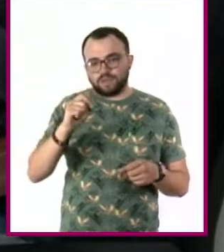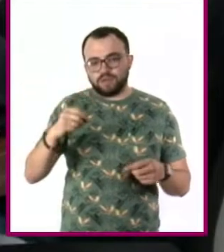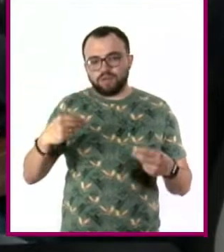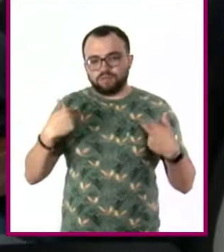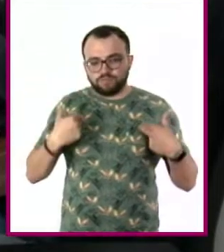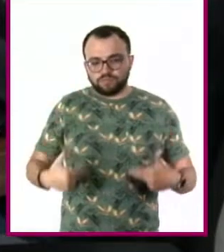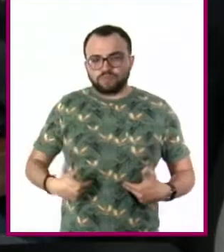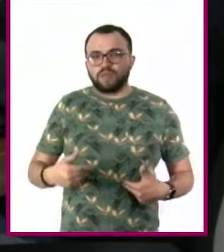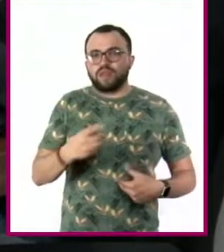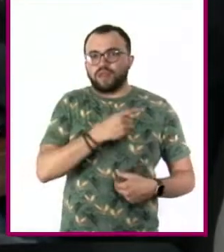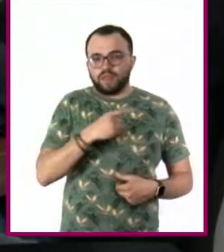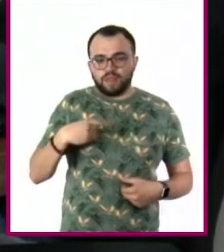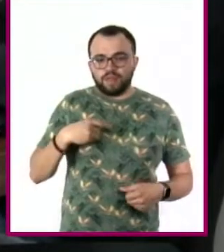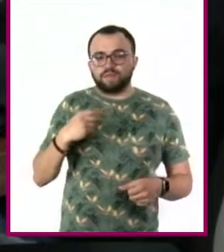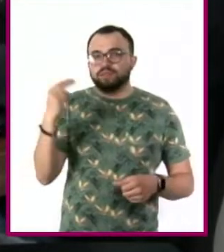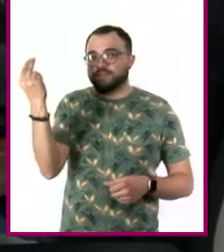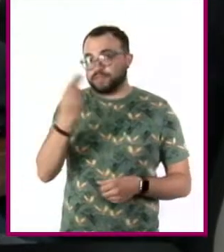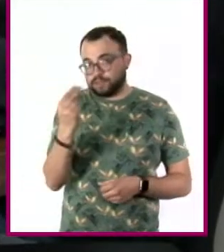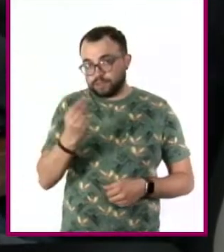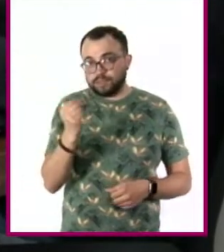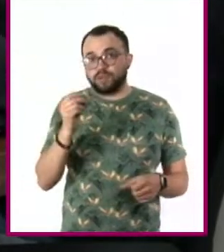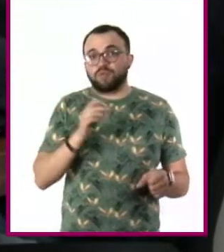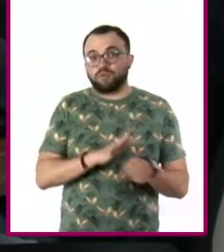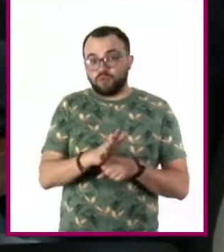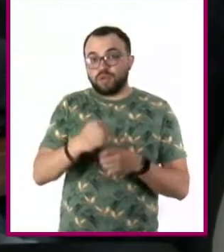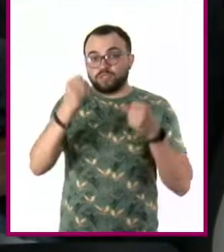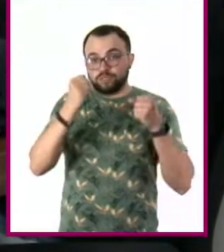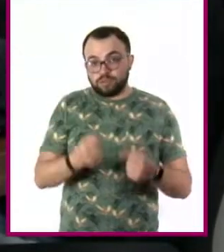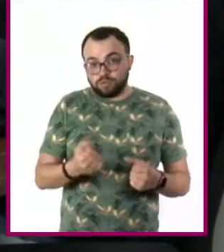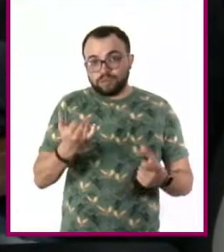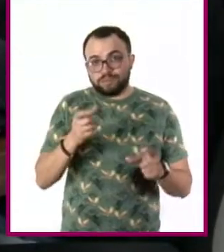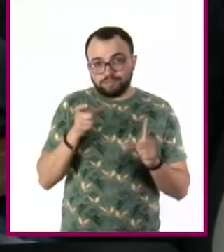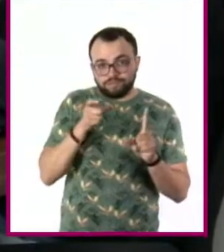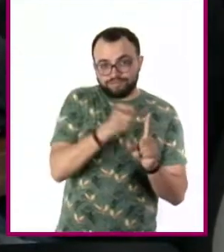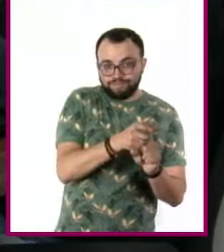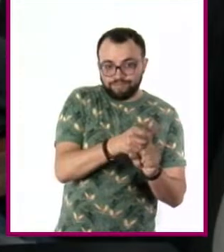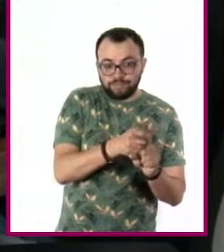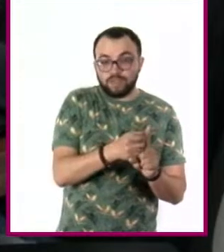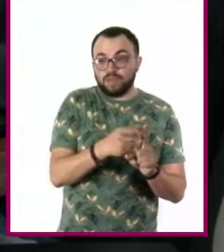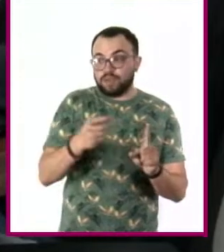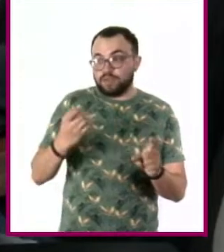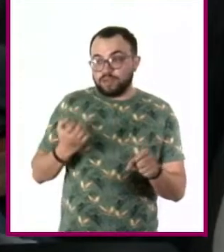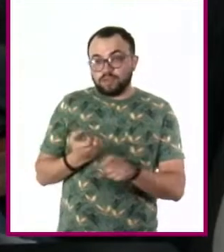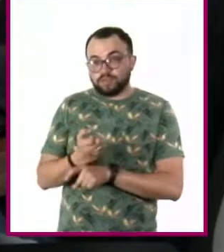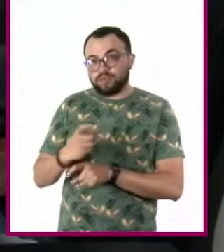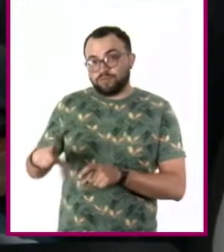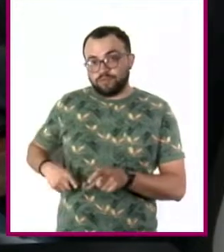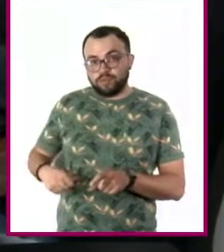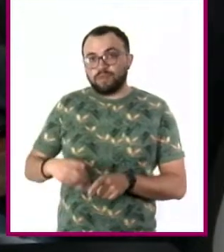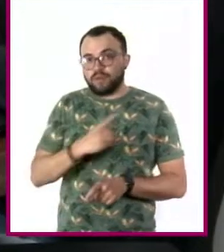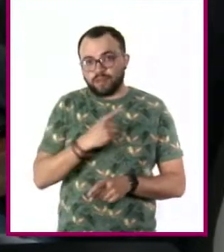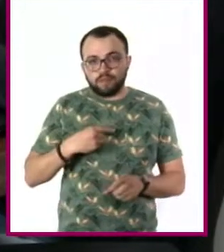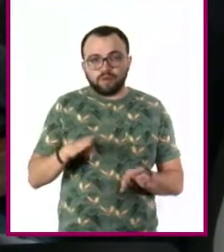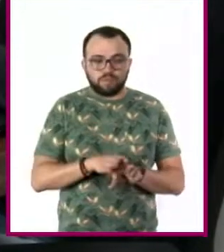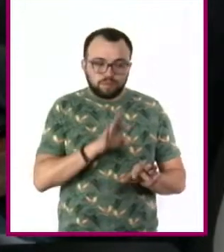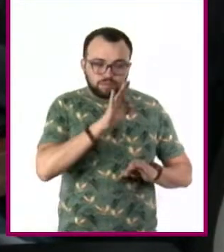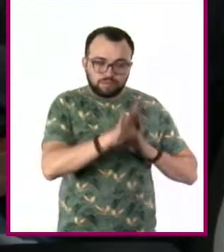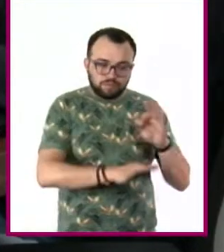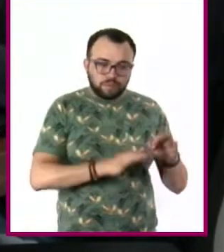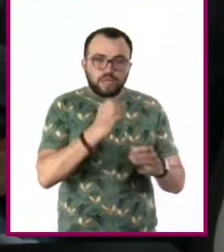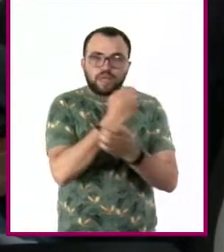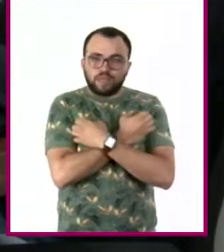nace necesita contar con seguridad y protección. Así el Estado debe propiciar un desarrollo adecuado en los ámbitos de alimentación,